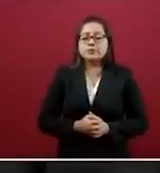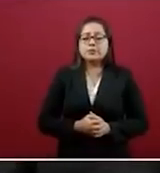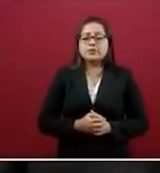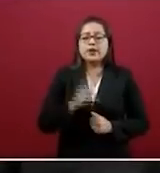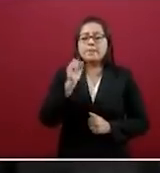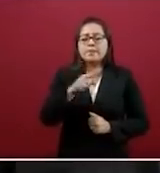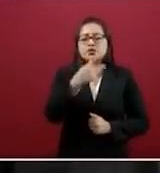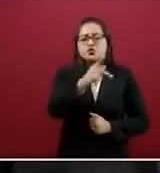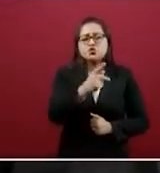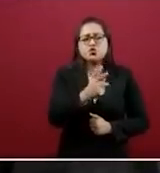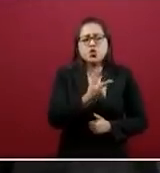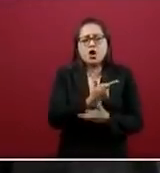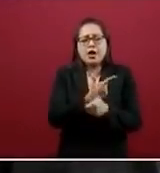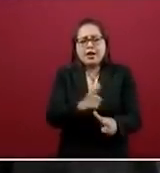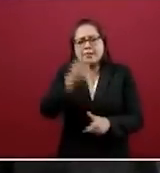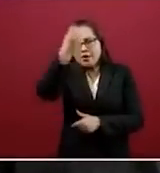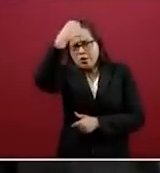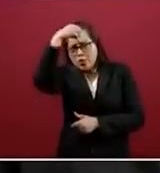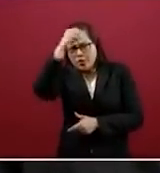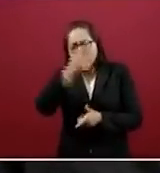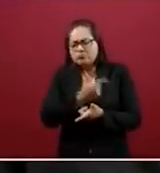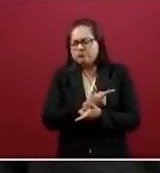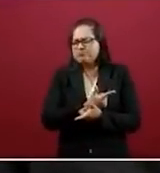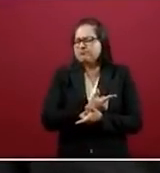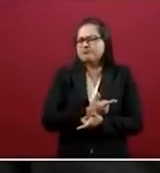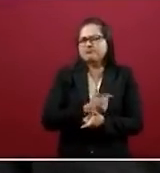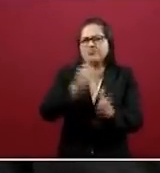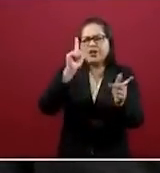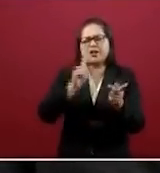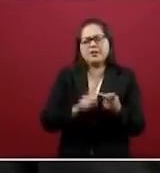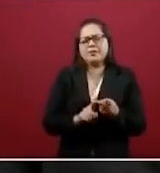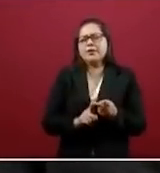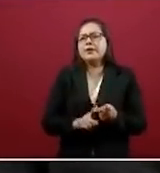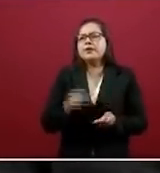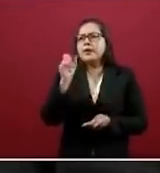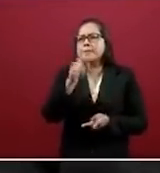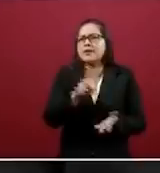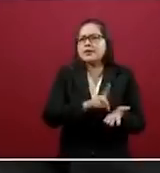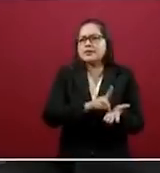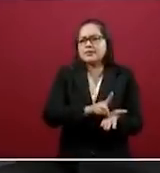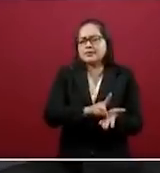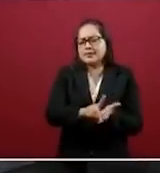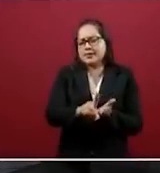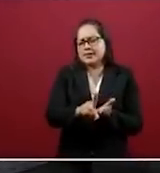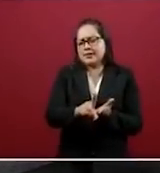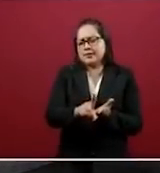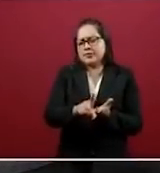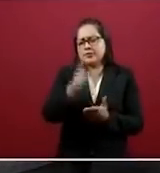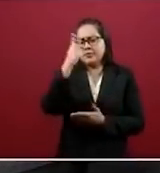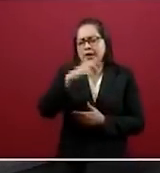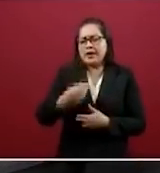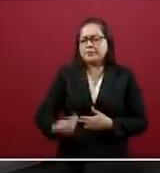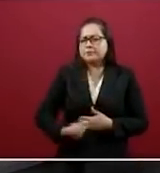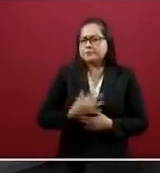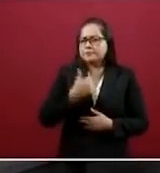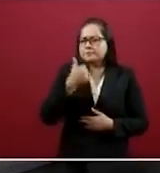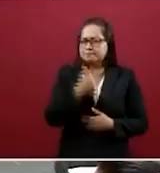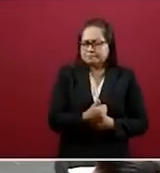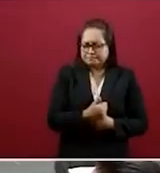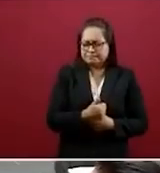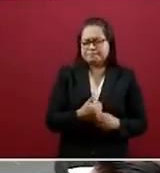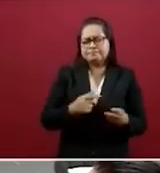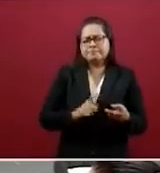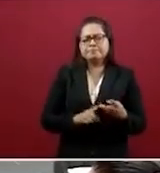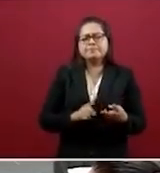a la libre expresión de las ideas y el derecho al bienestar,